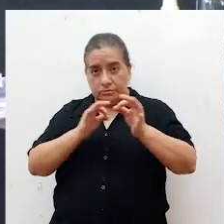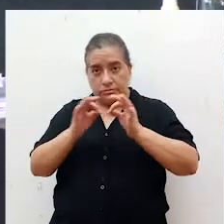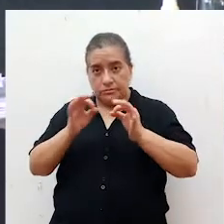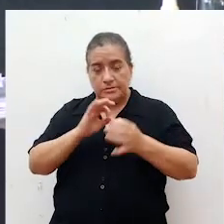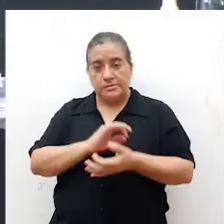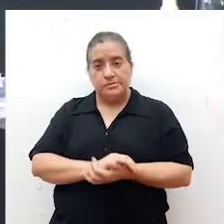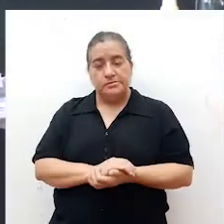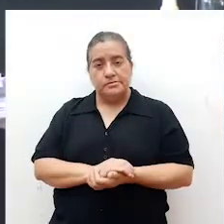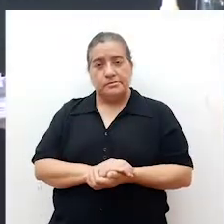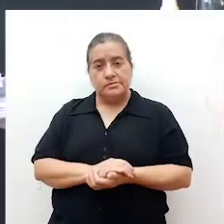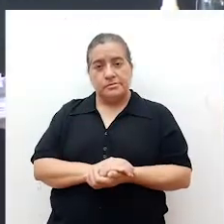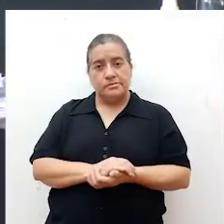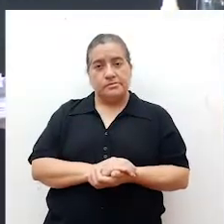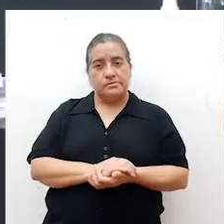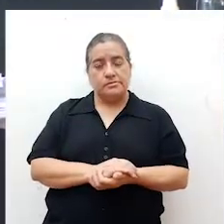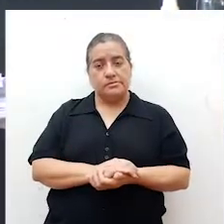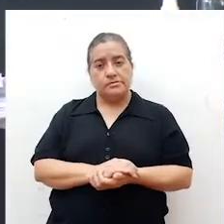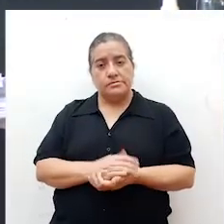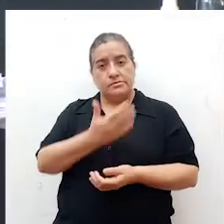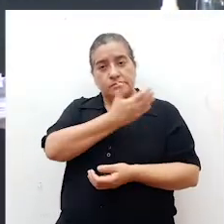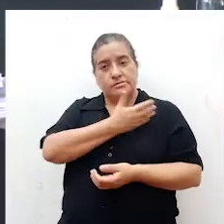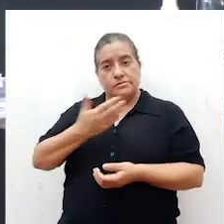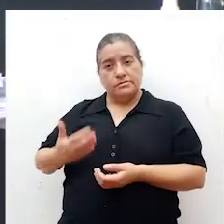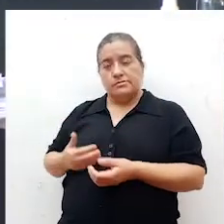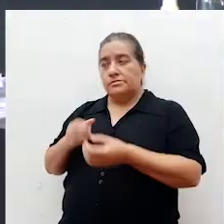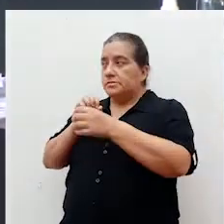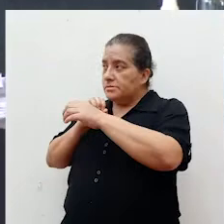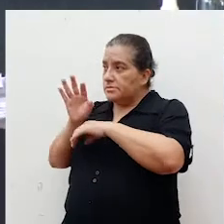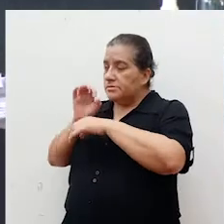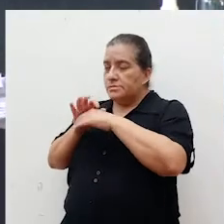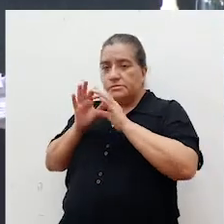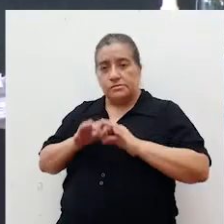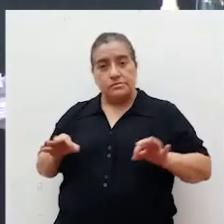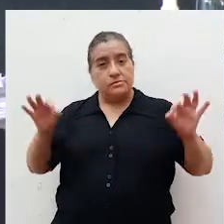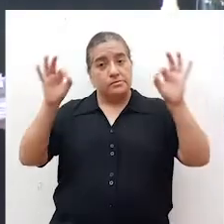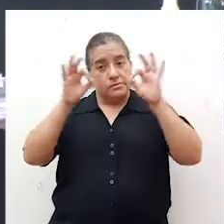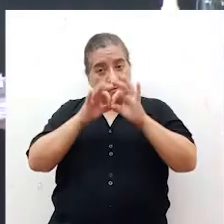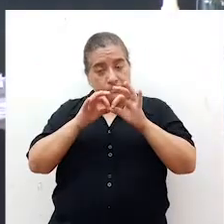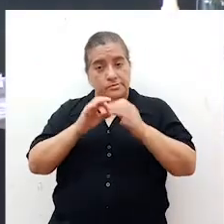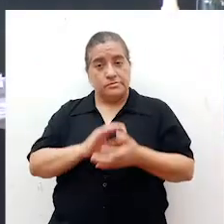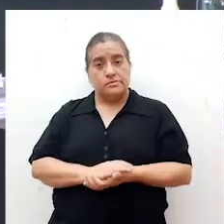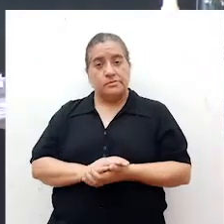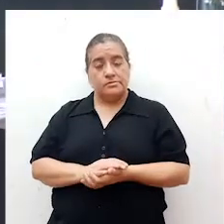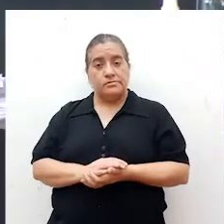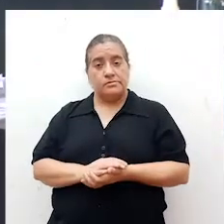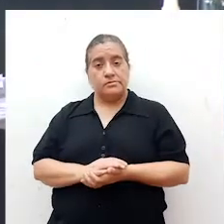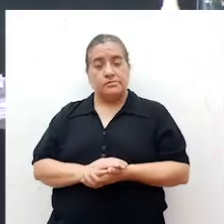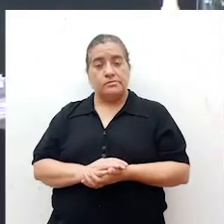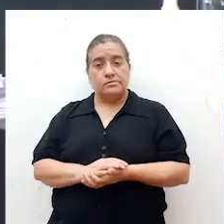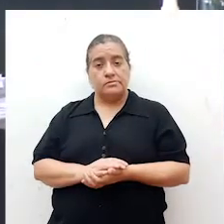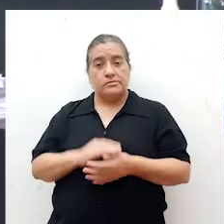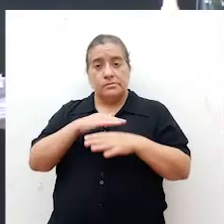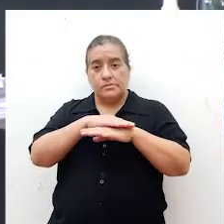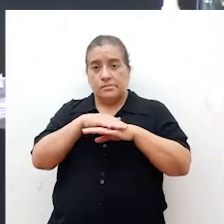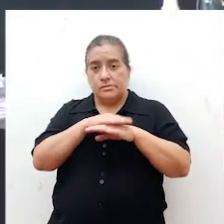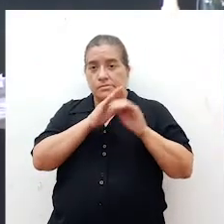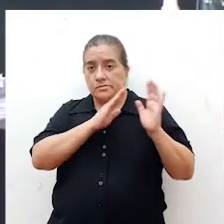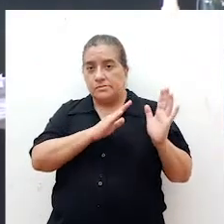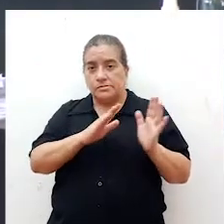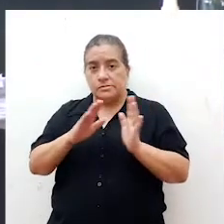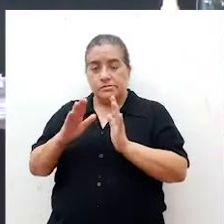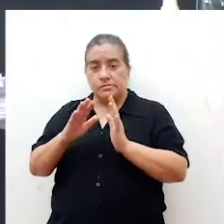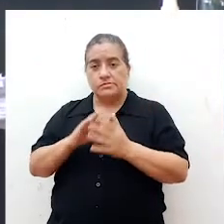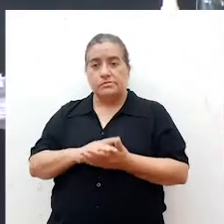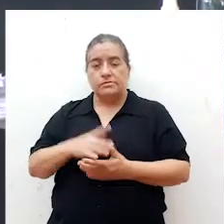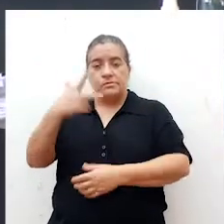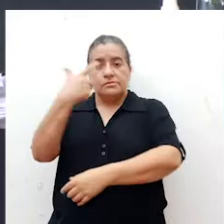en el que le decíamos al Ejecutivo que era fundamental